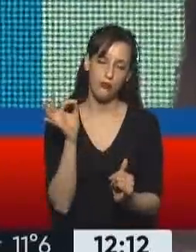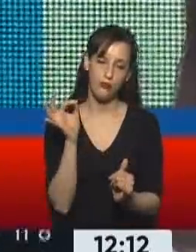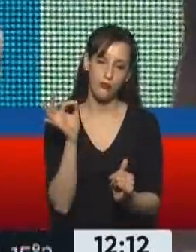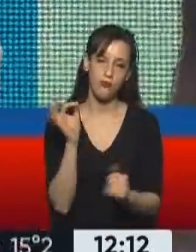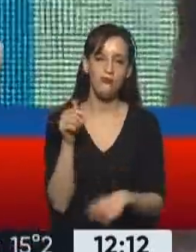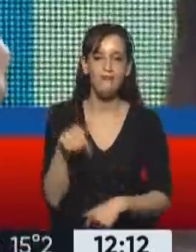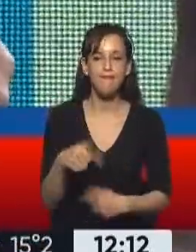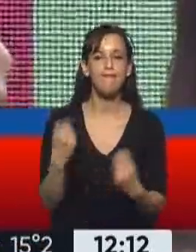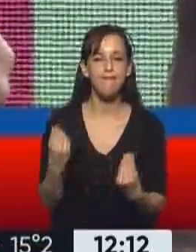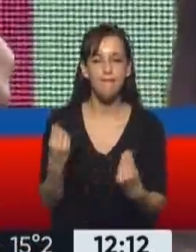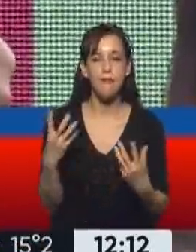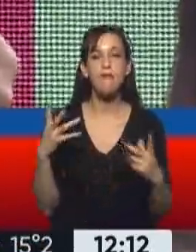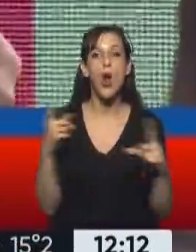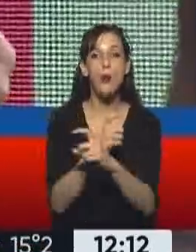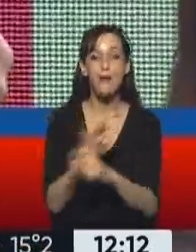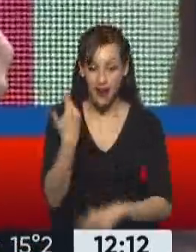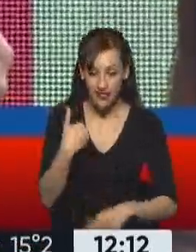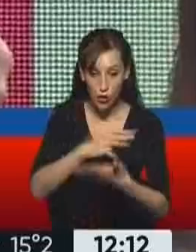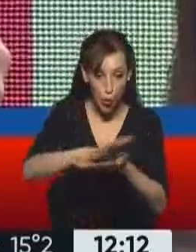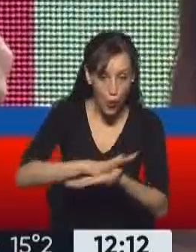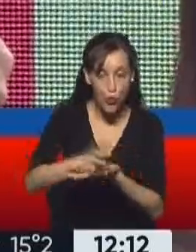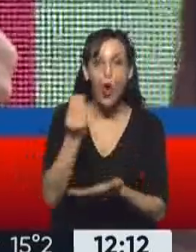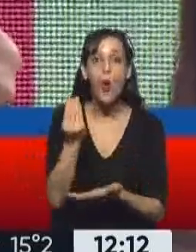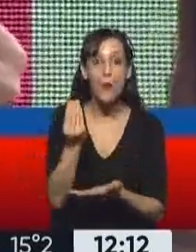cómo se resuelven los problemas de la Argentina.